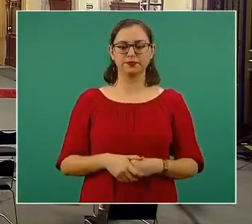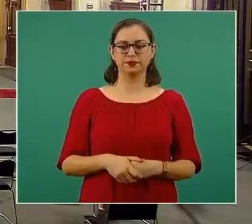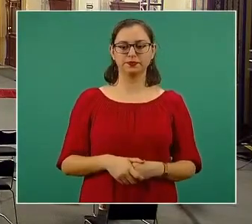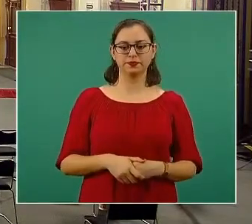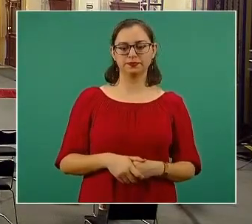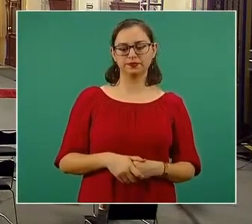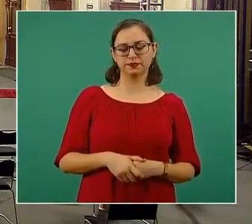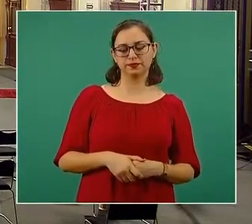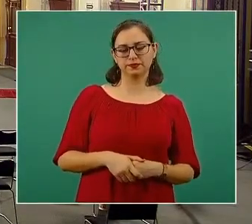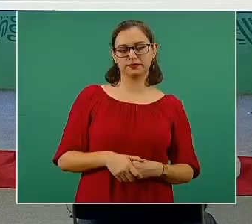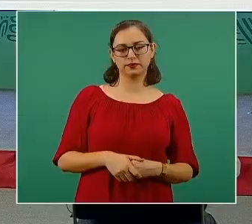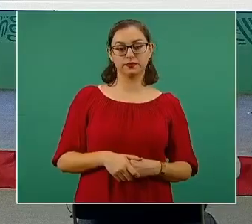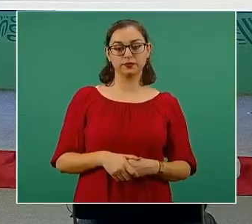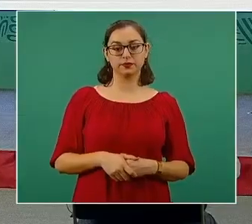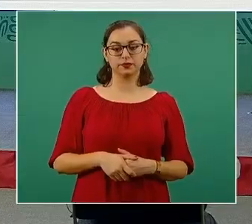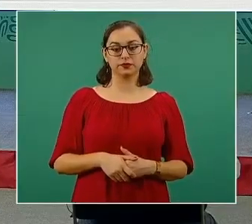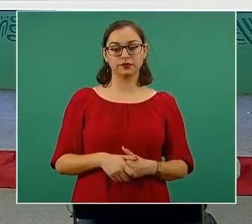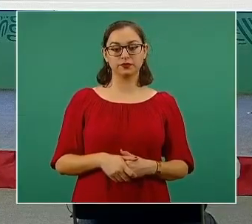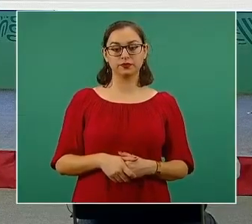del programa. La siguiente.